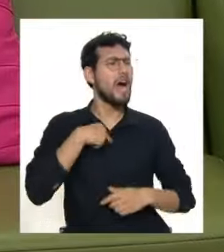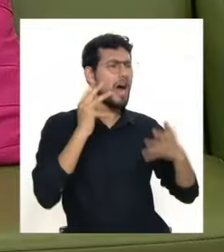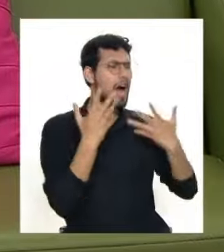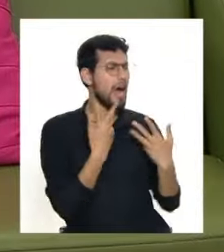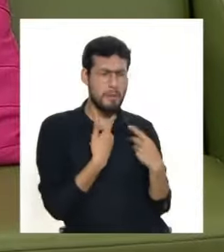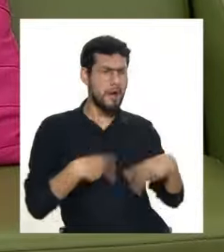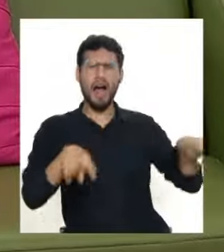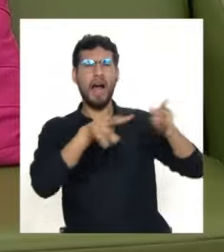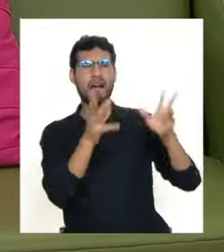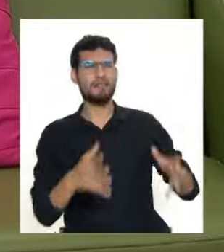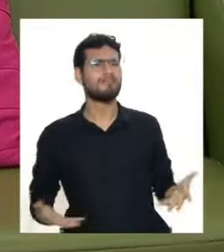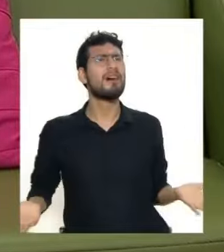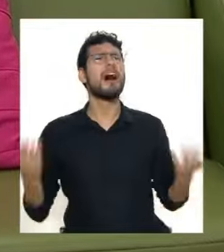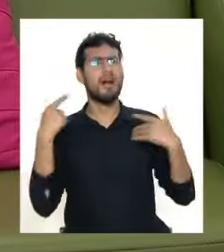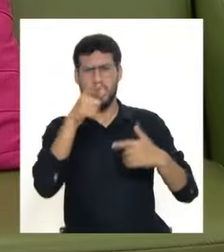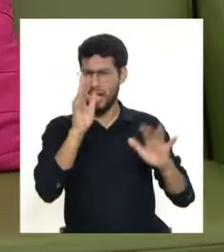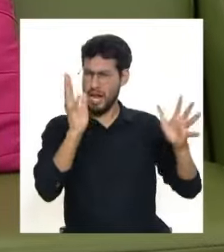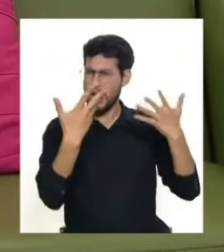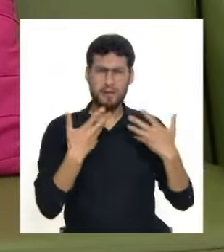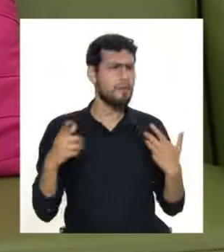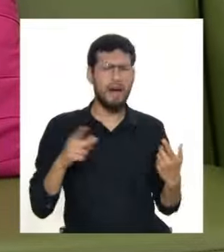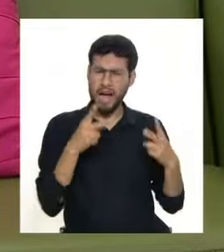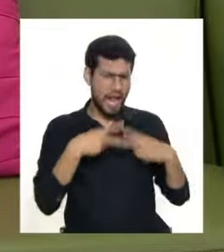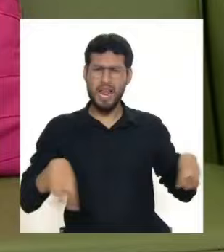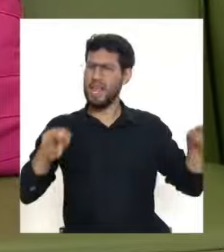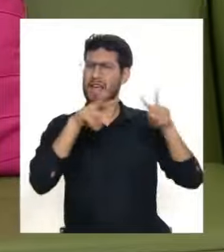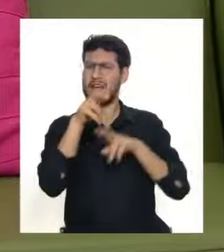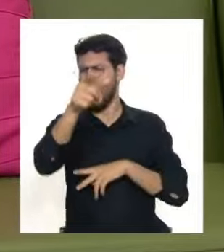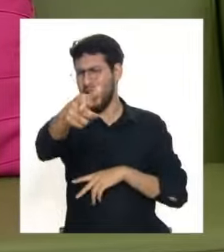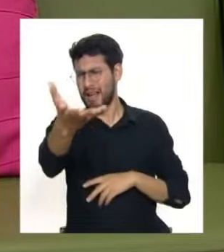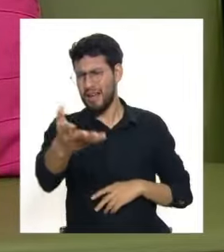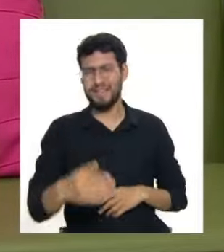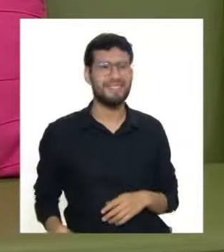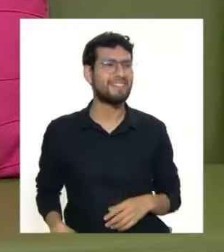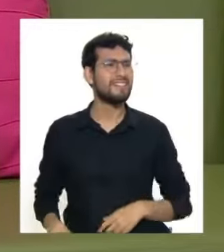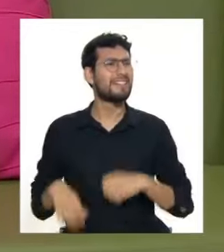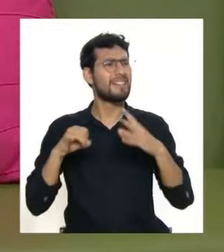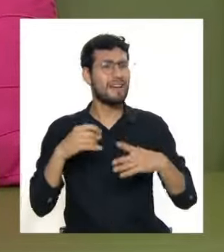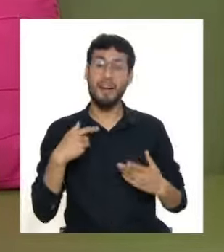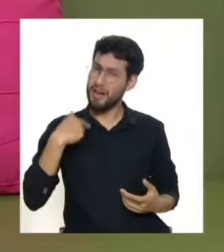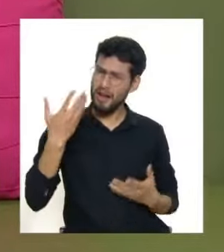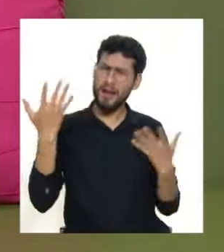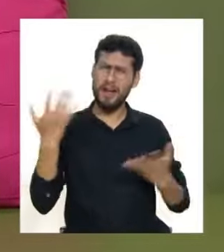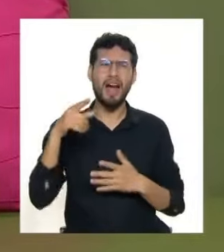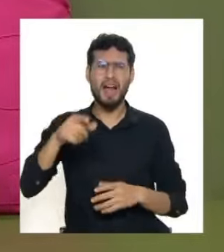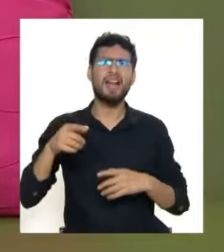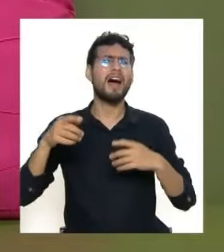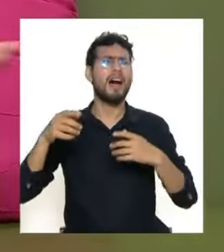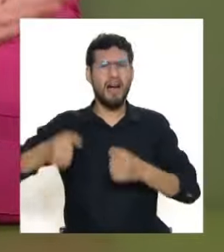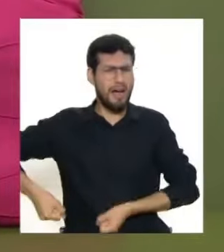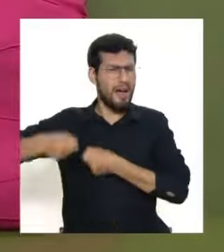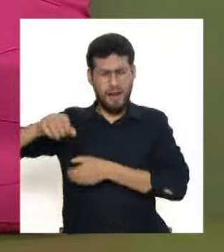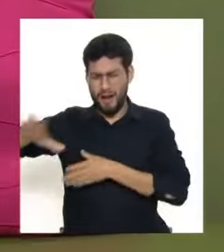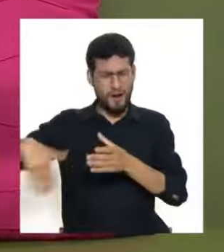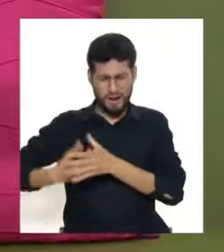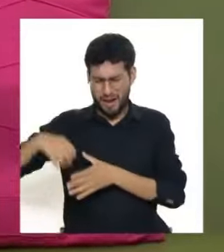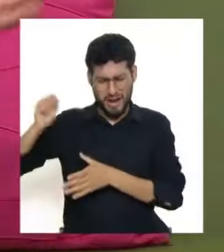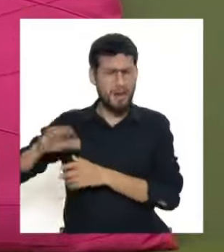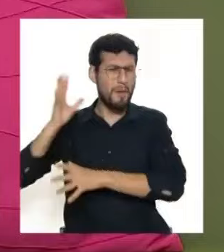vale. Si me dejas, no vale. Si me dejas, no vale. Dentro de una maleta, todo